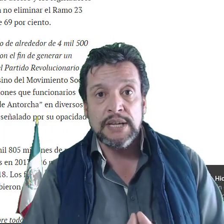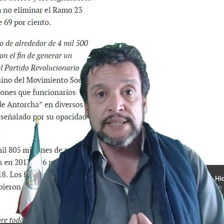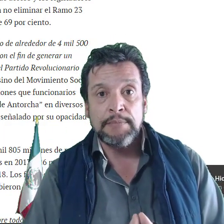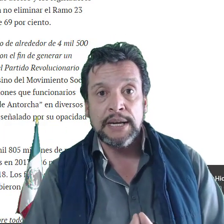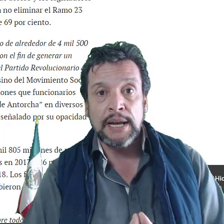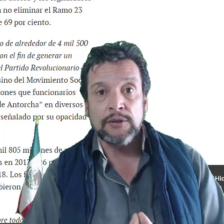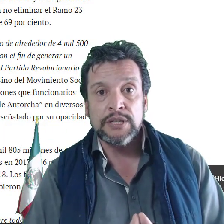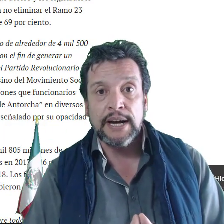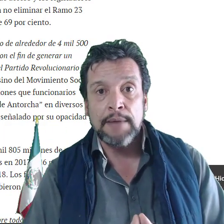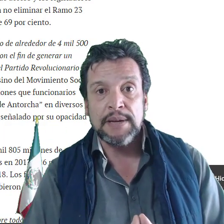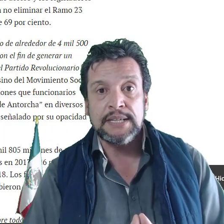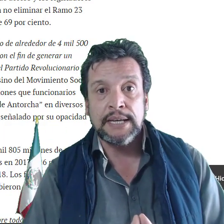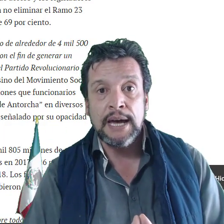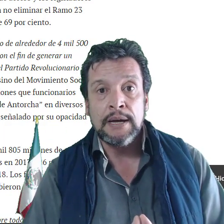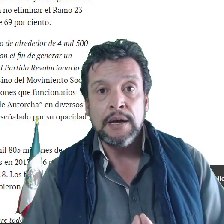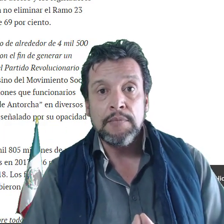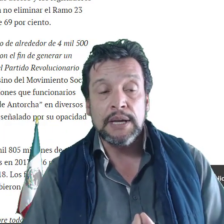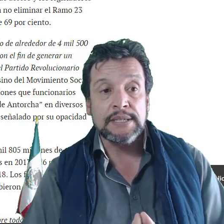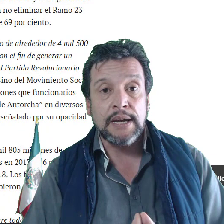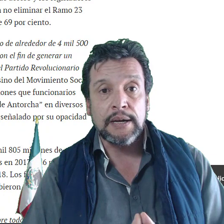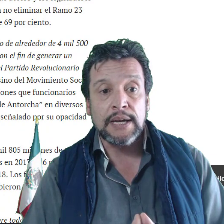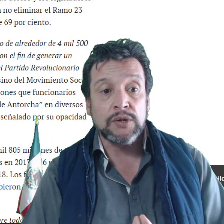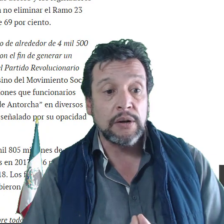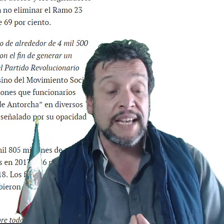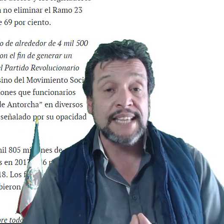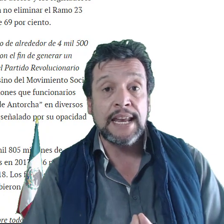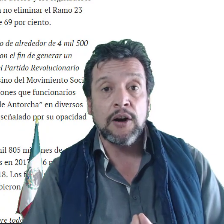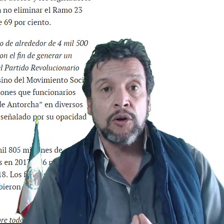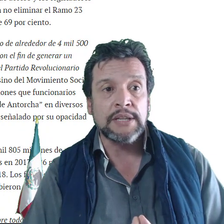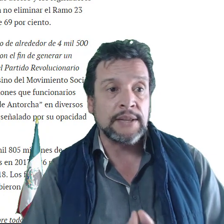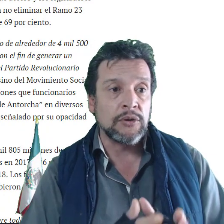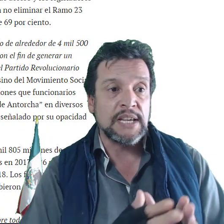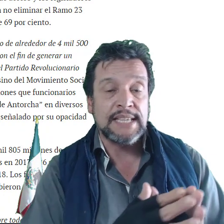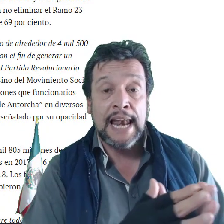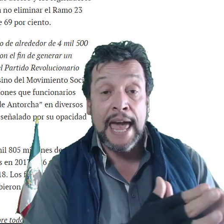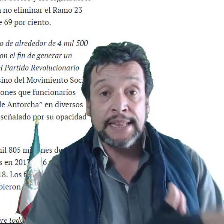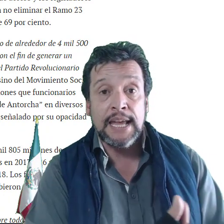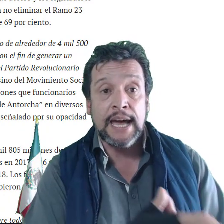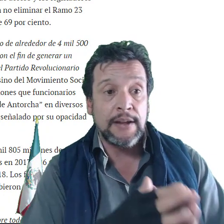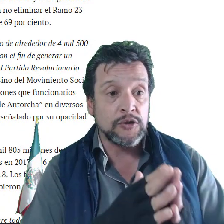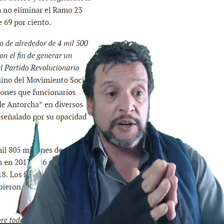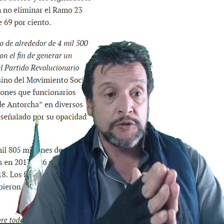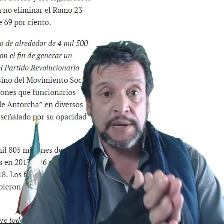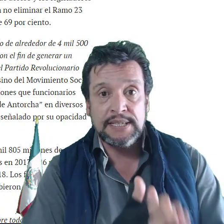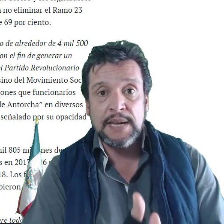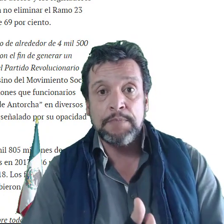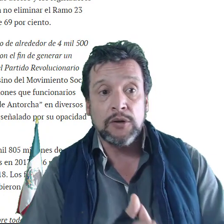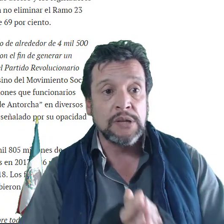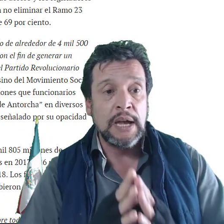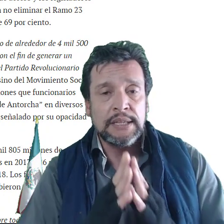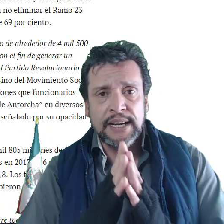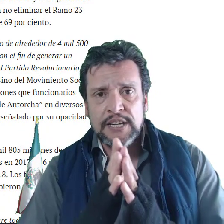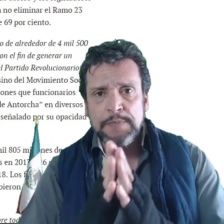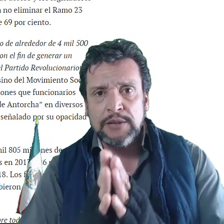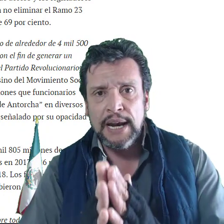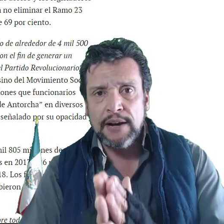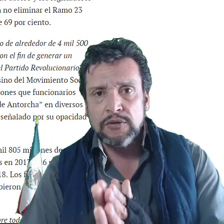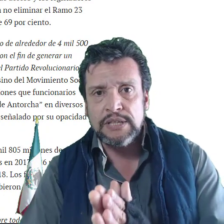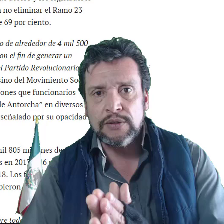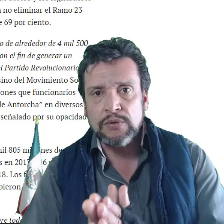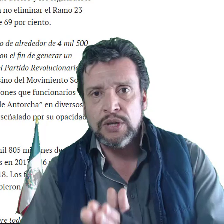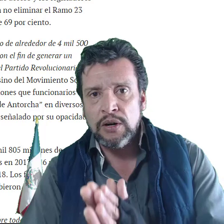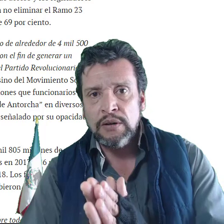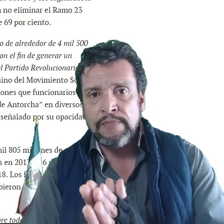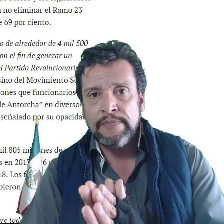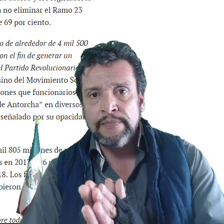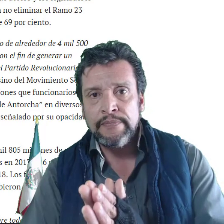entonces también en la antorcha campesina este que están en contra entonces de la ética de los buenos principios de respeto a la